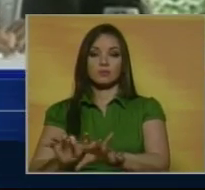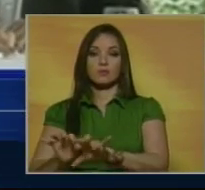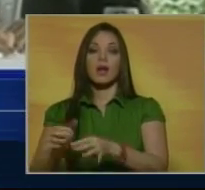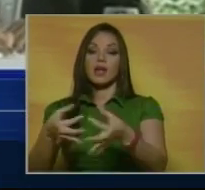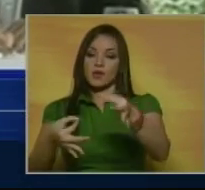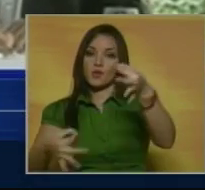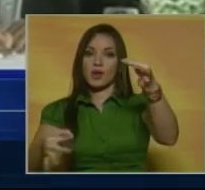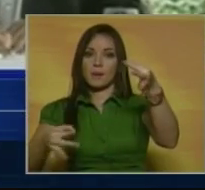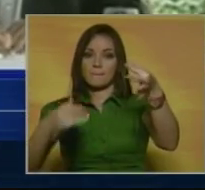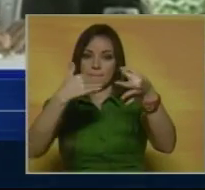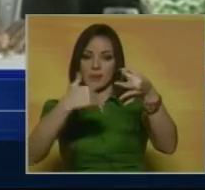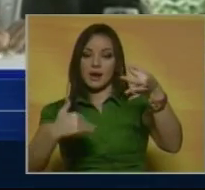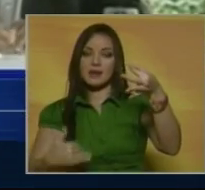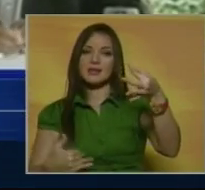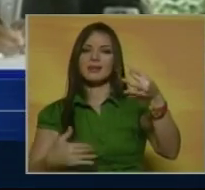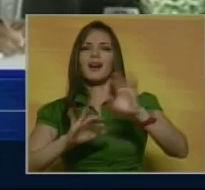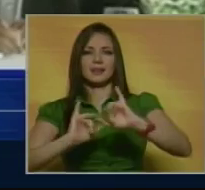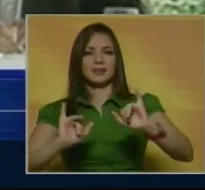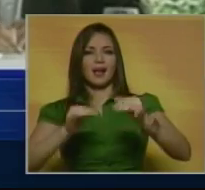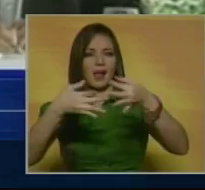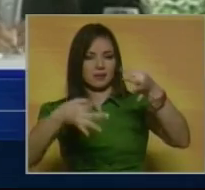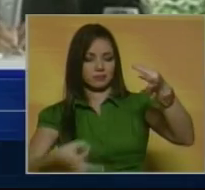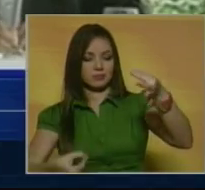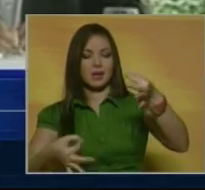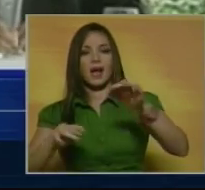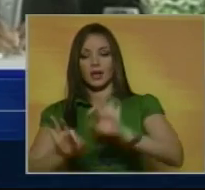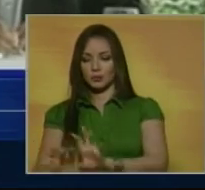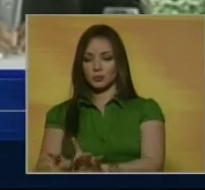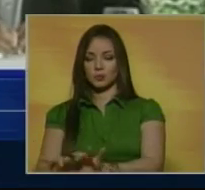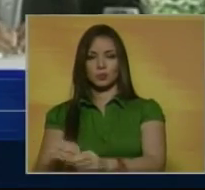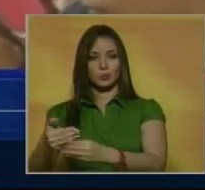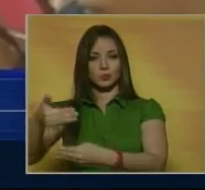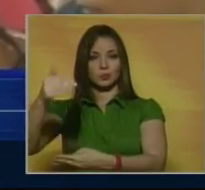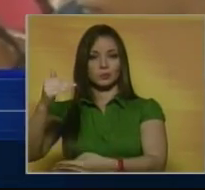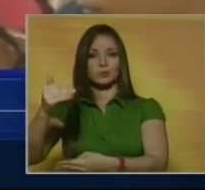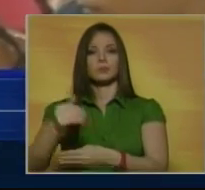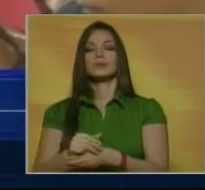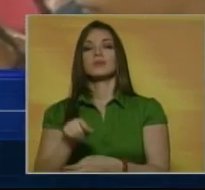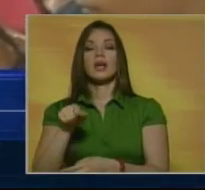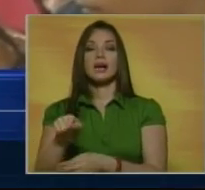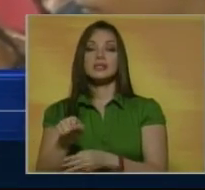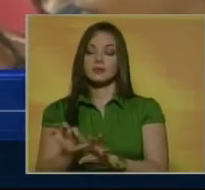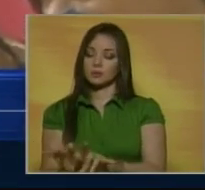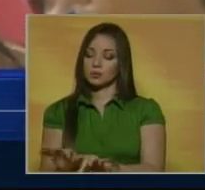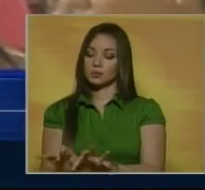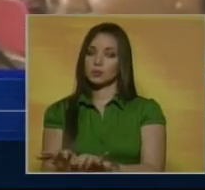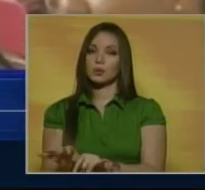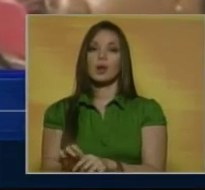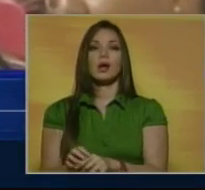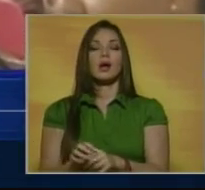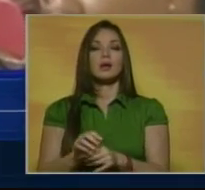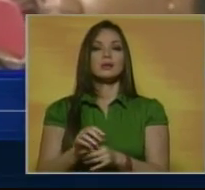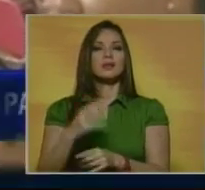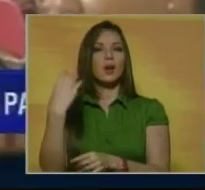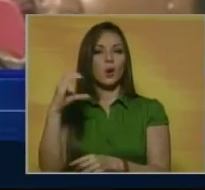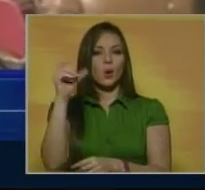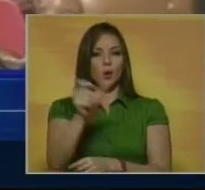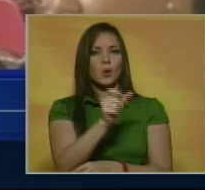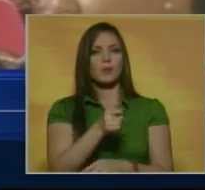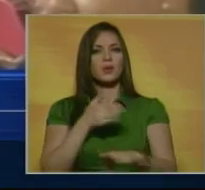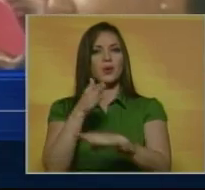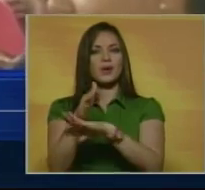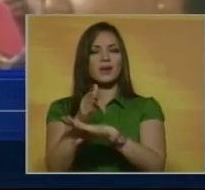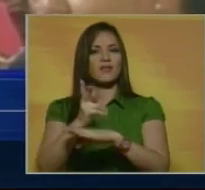planilla preformada en esas computadoras donde se llenan los datos de las hermanas y hermanos colombianos que van a las plazas